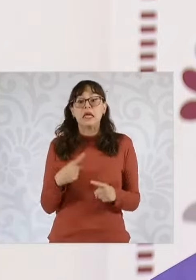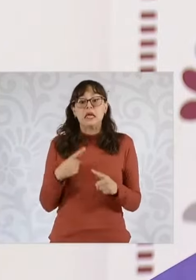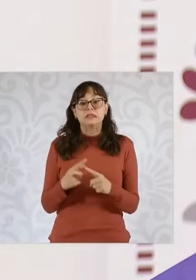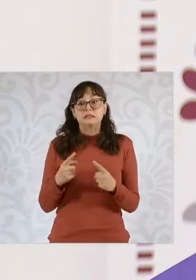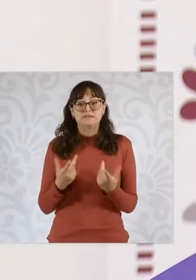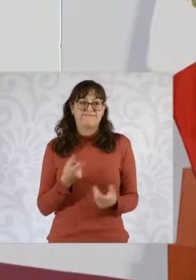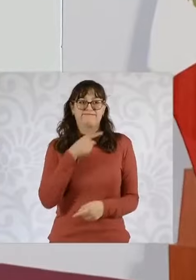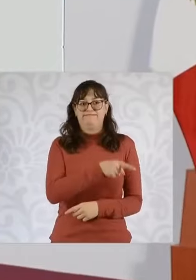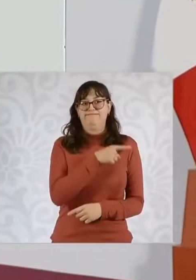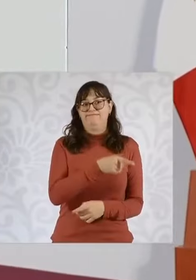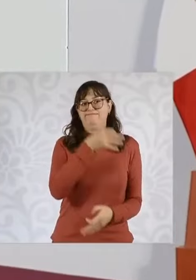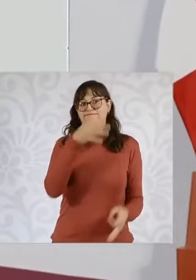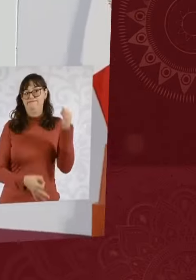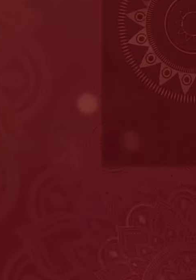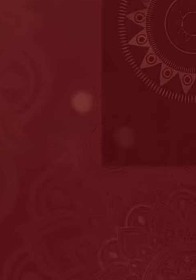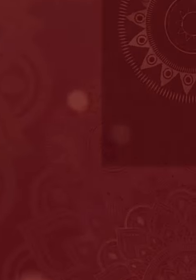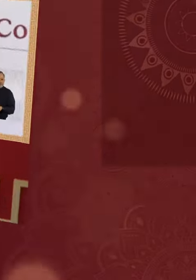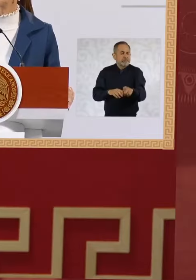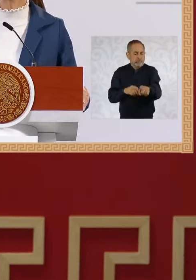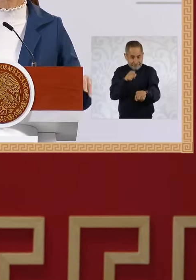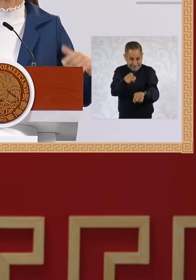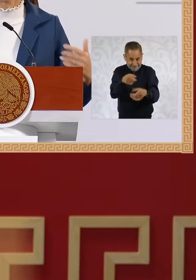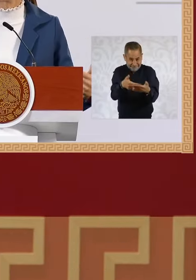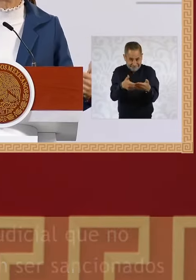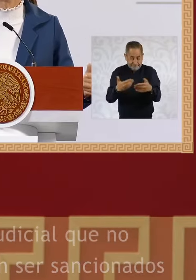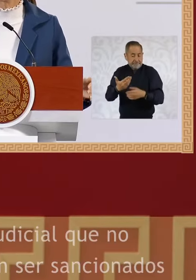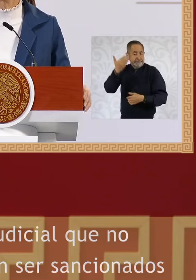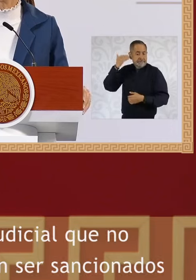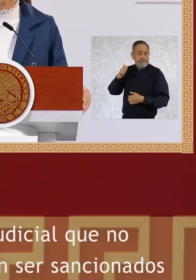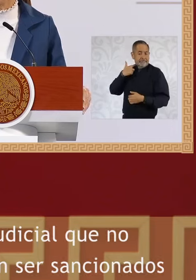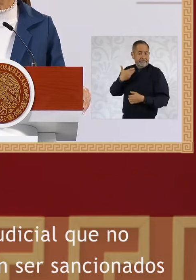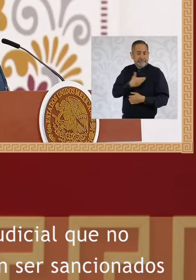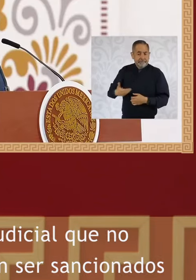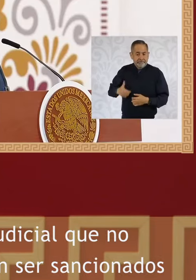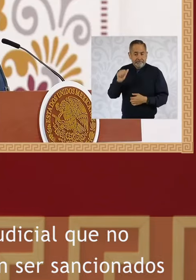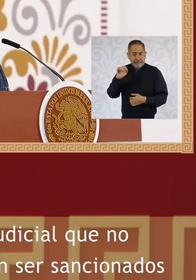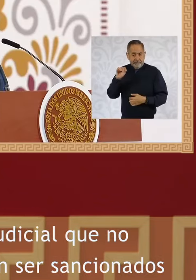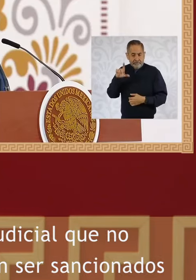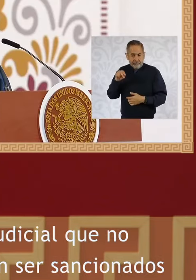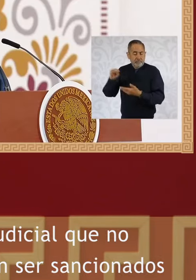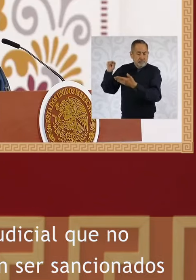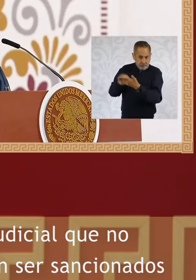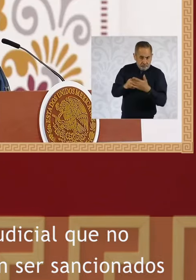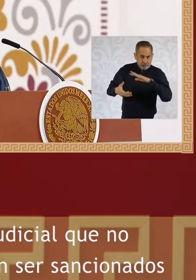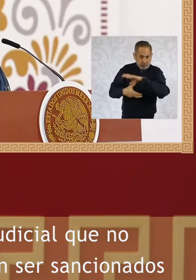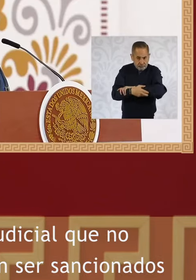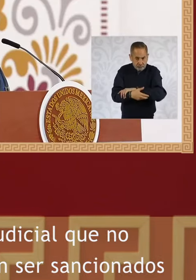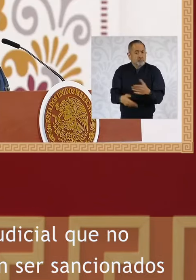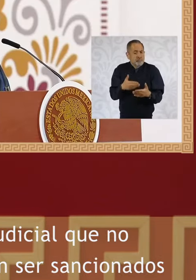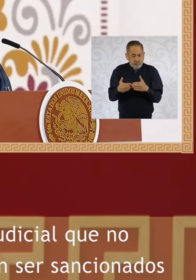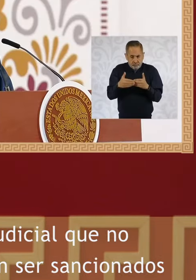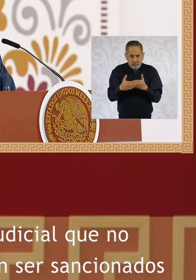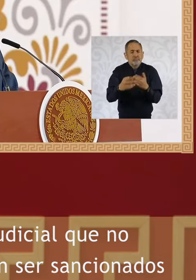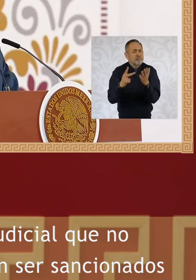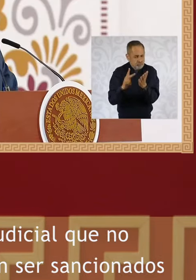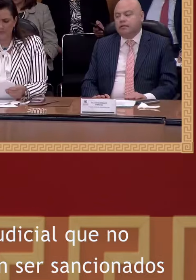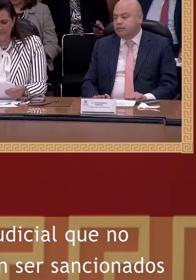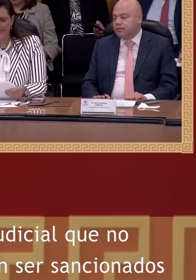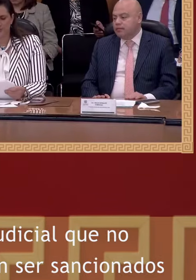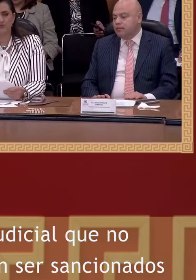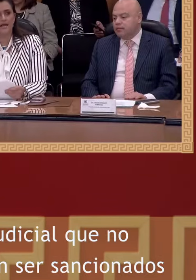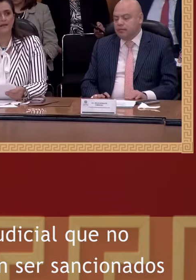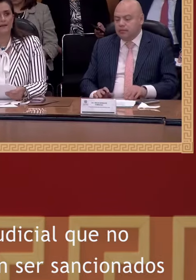Electoral. Entonces, esto ya está. Por otro lado, la mandataria informó que el Consejo de la Judicatura Federal resolvió que las y